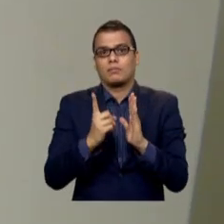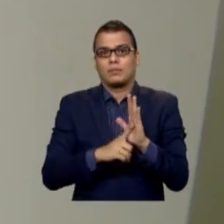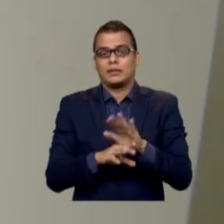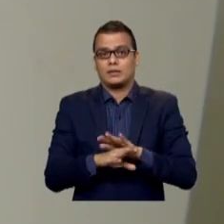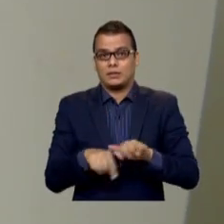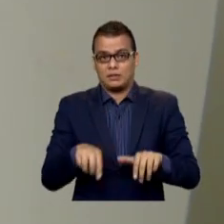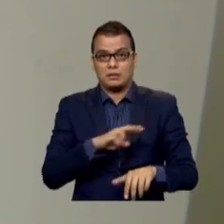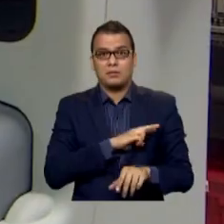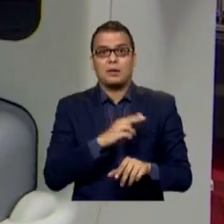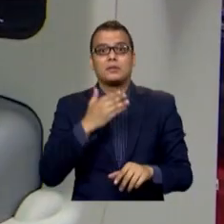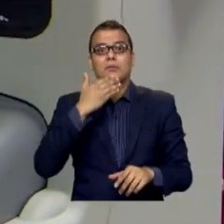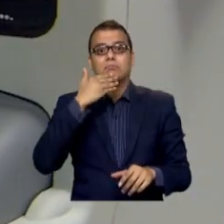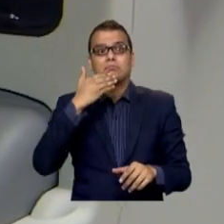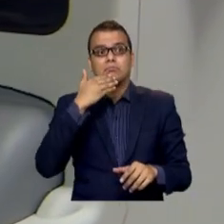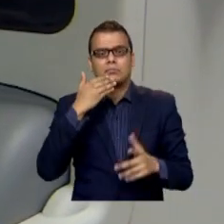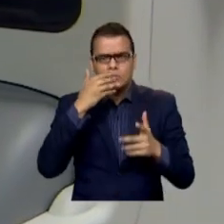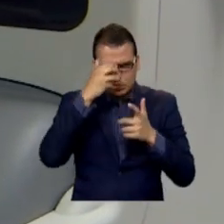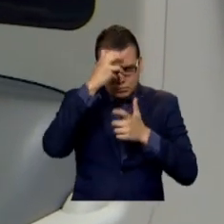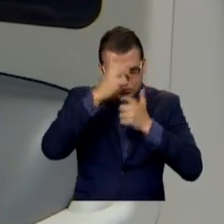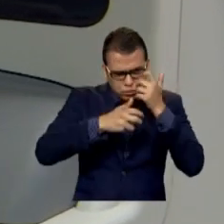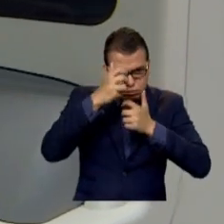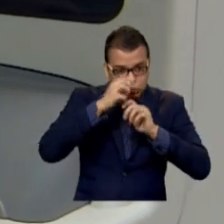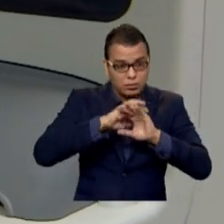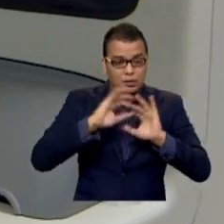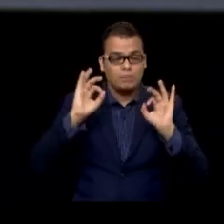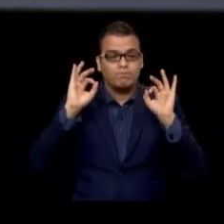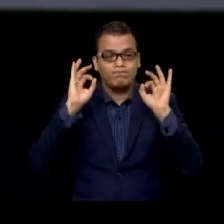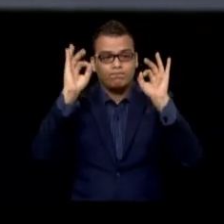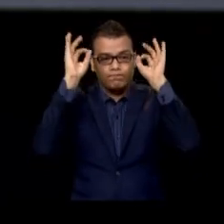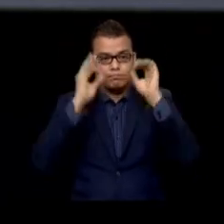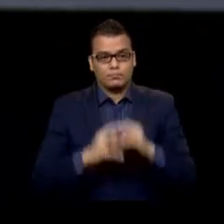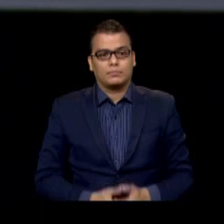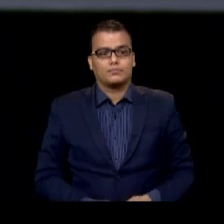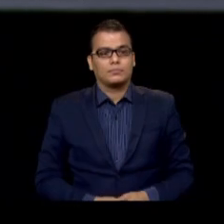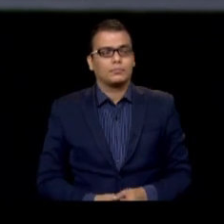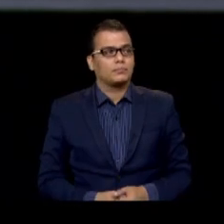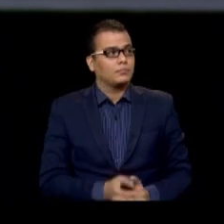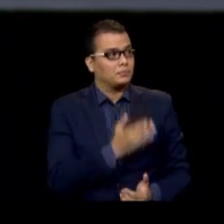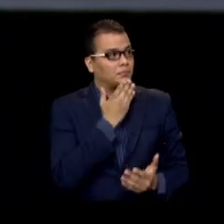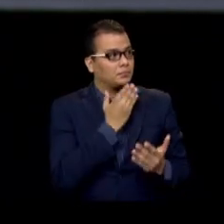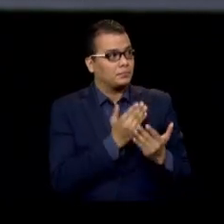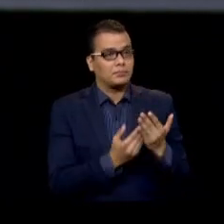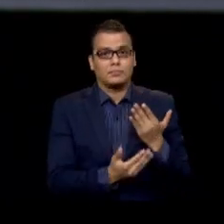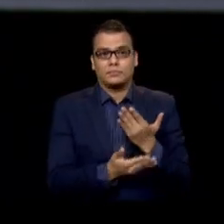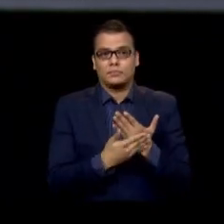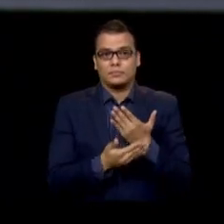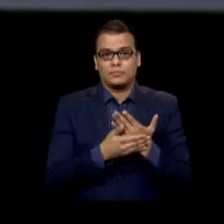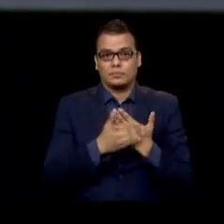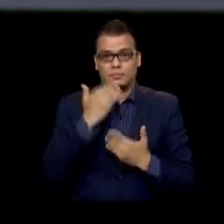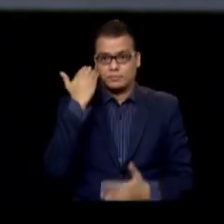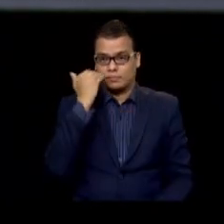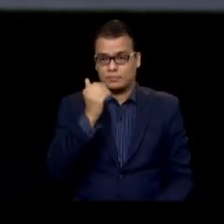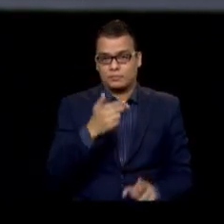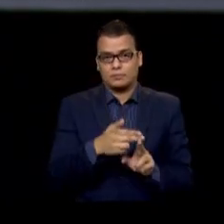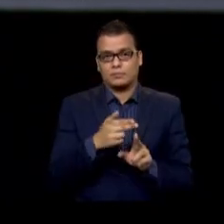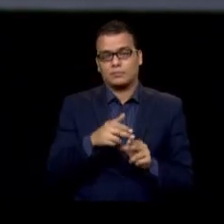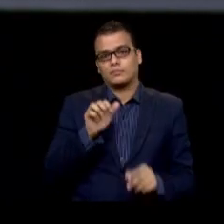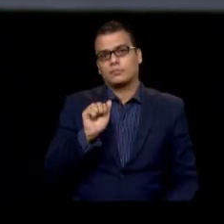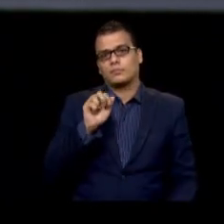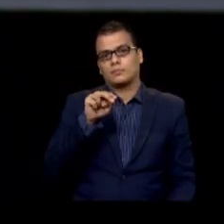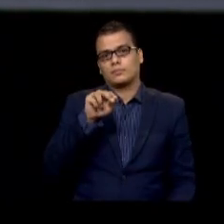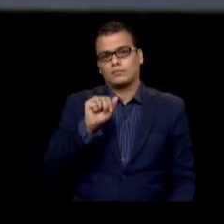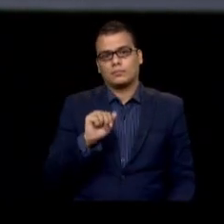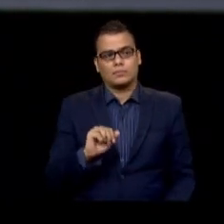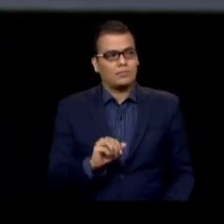es autosuficiente en materia de diagnósticos para el departamento. Muy bien, informe de la periodista Ana Montaño. Alcalde,